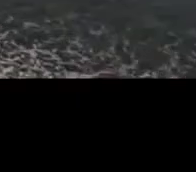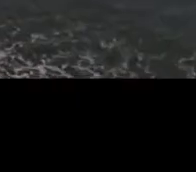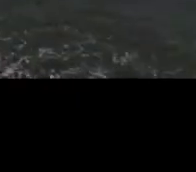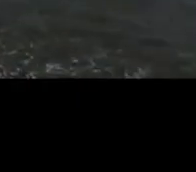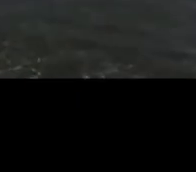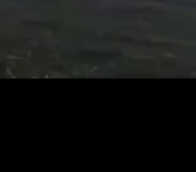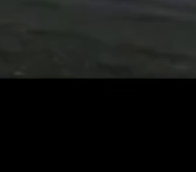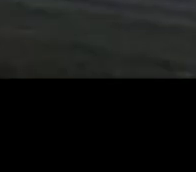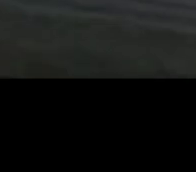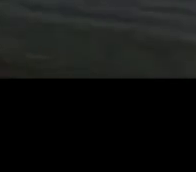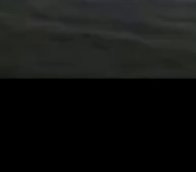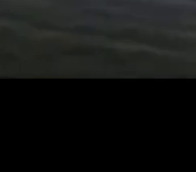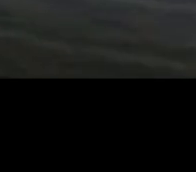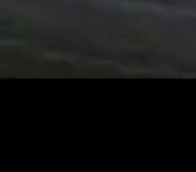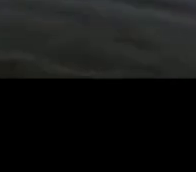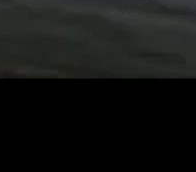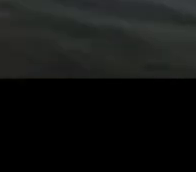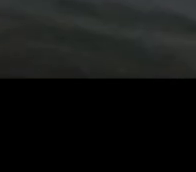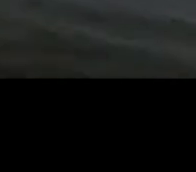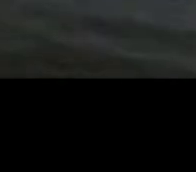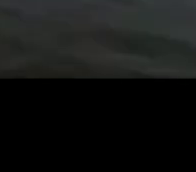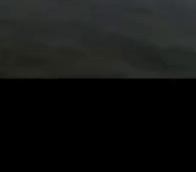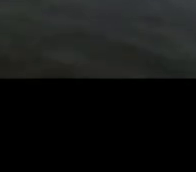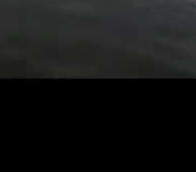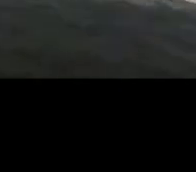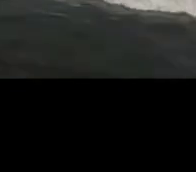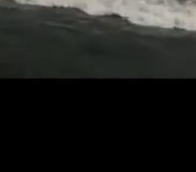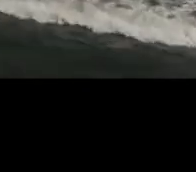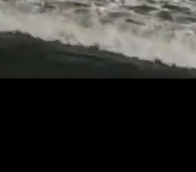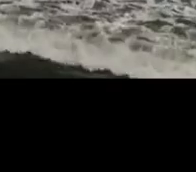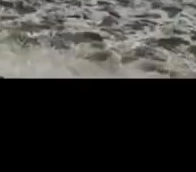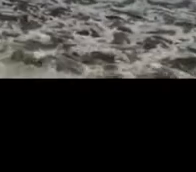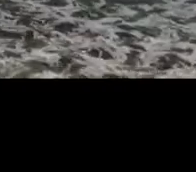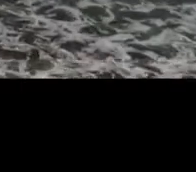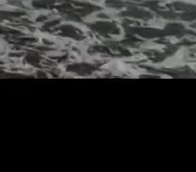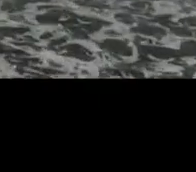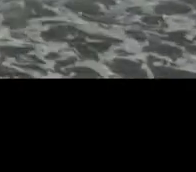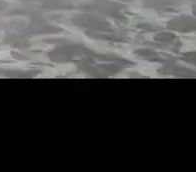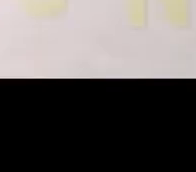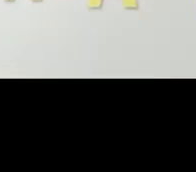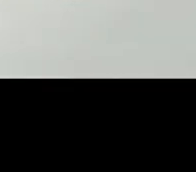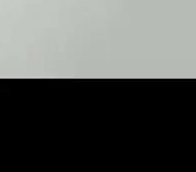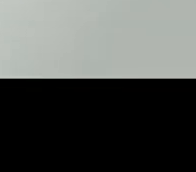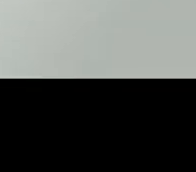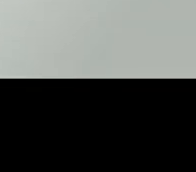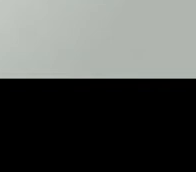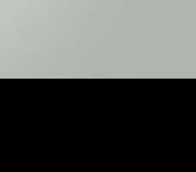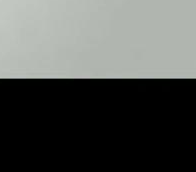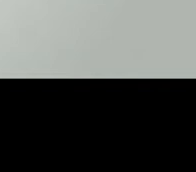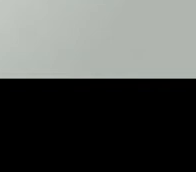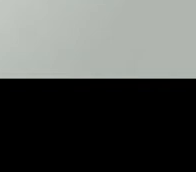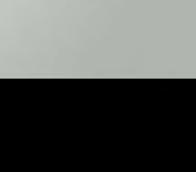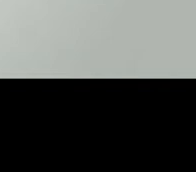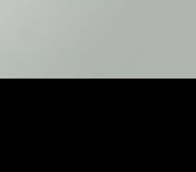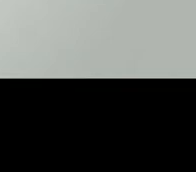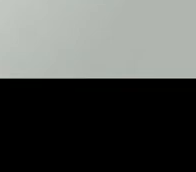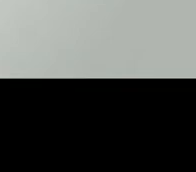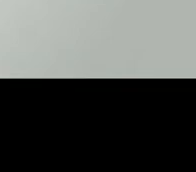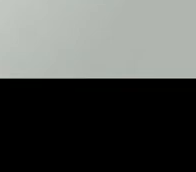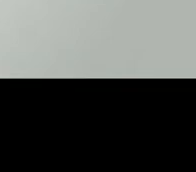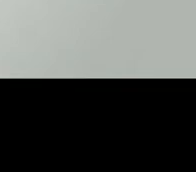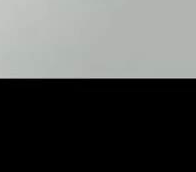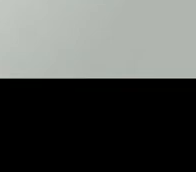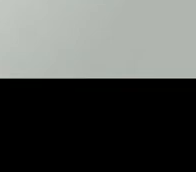el medio ambiente también es cuidarnos a nosotros mismos. Un mensaje de